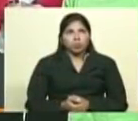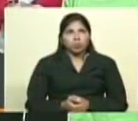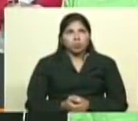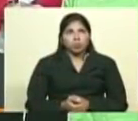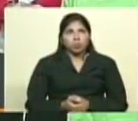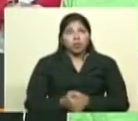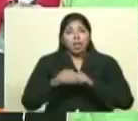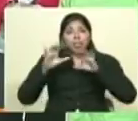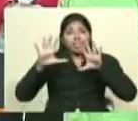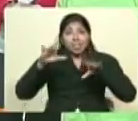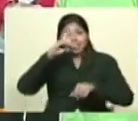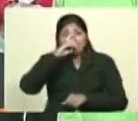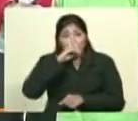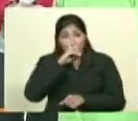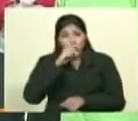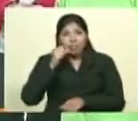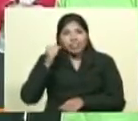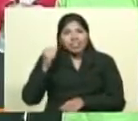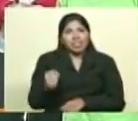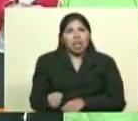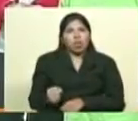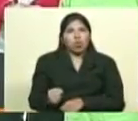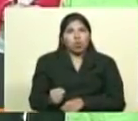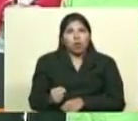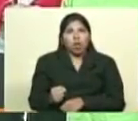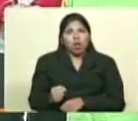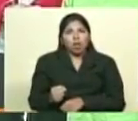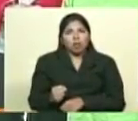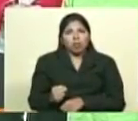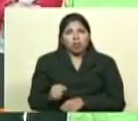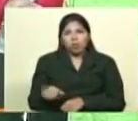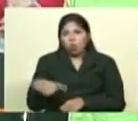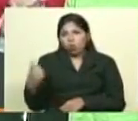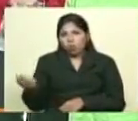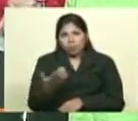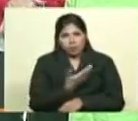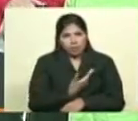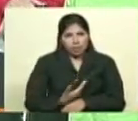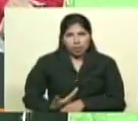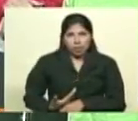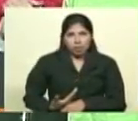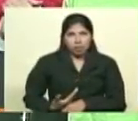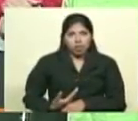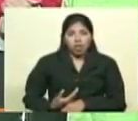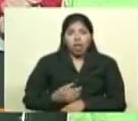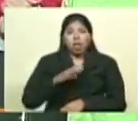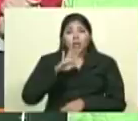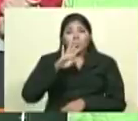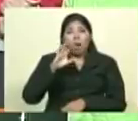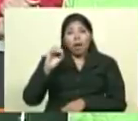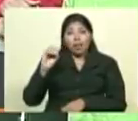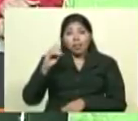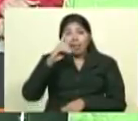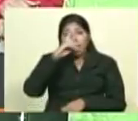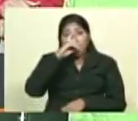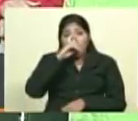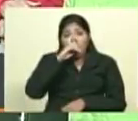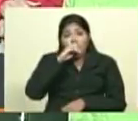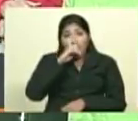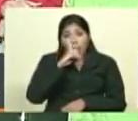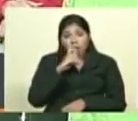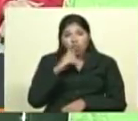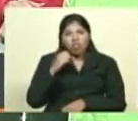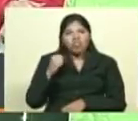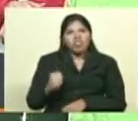10 años de dictadura de Marcos Pérez Jiménez, 40 años de dictadura democrática